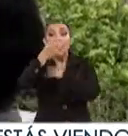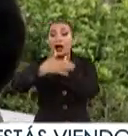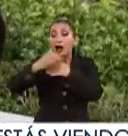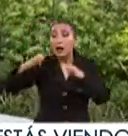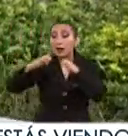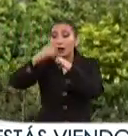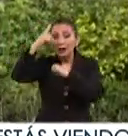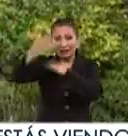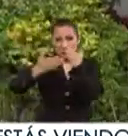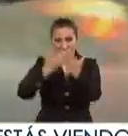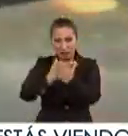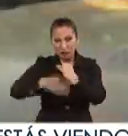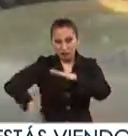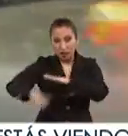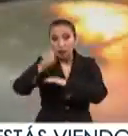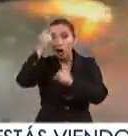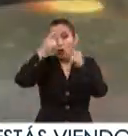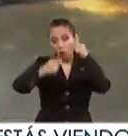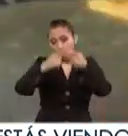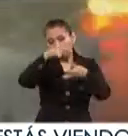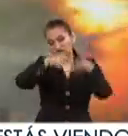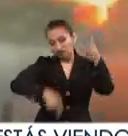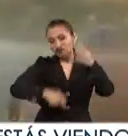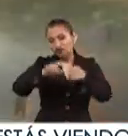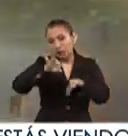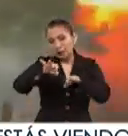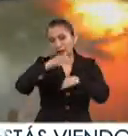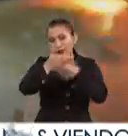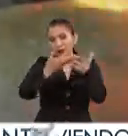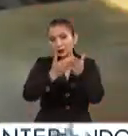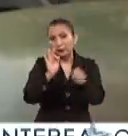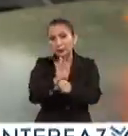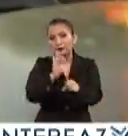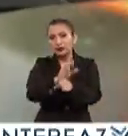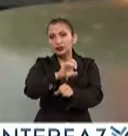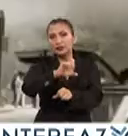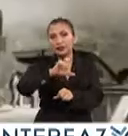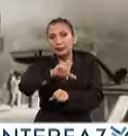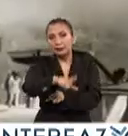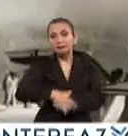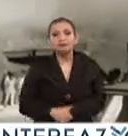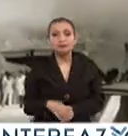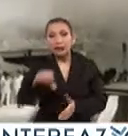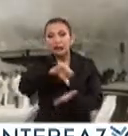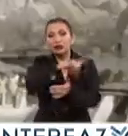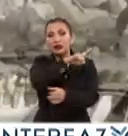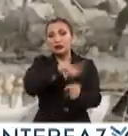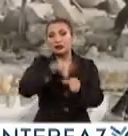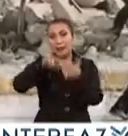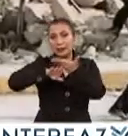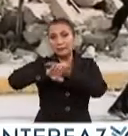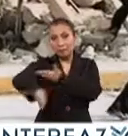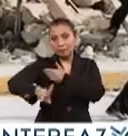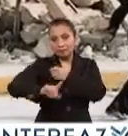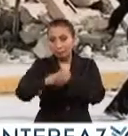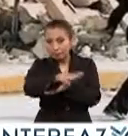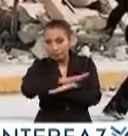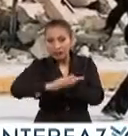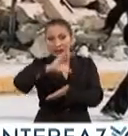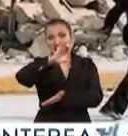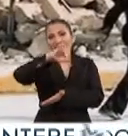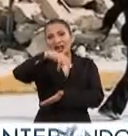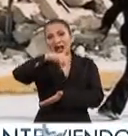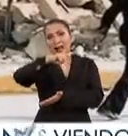para servicios básicos son algunas de las tareas básicas del Servicio de Protección Civil. El Centro Nacional de Prevención de Desastres,